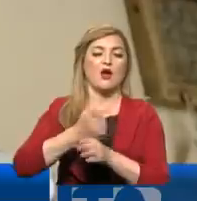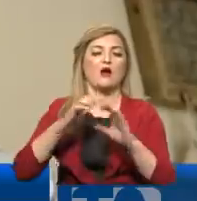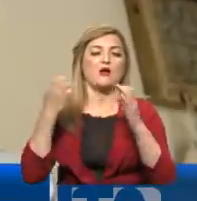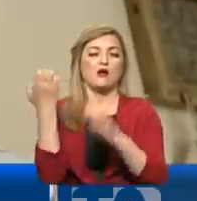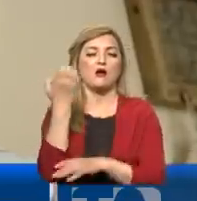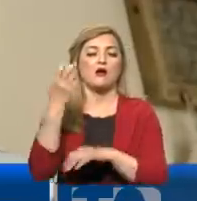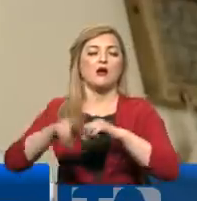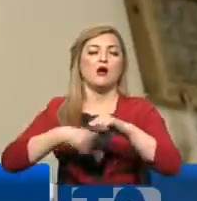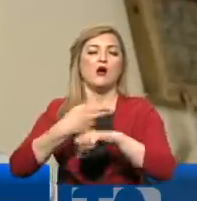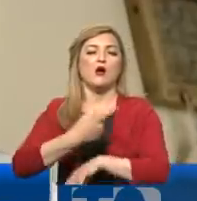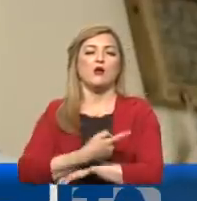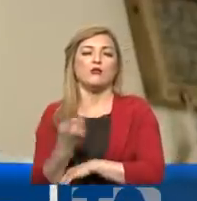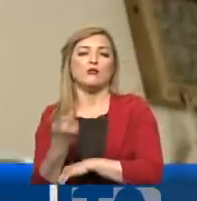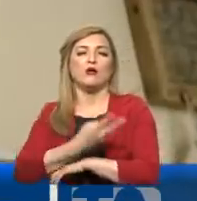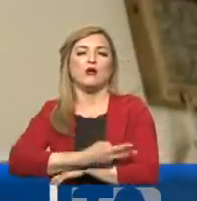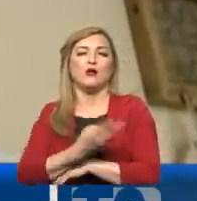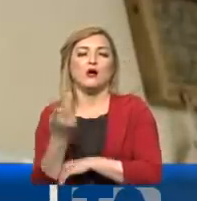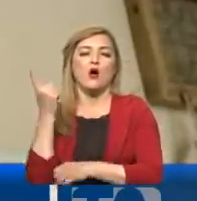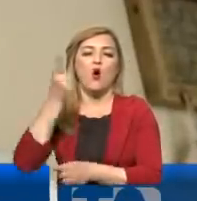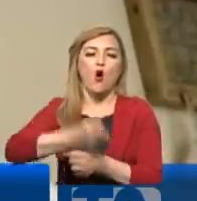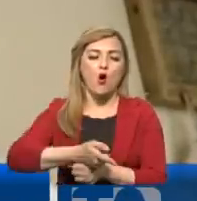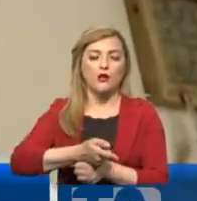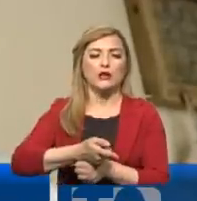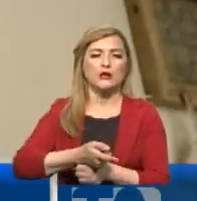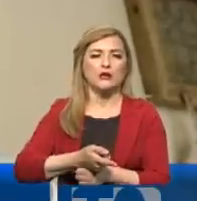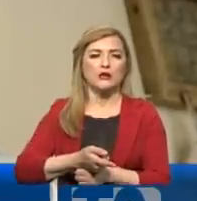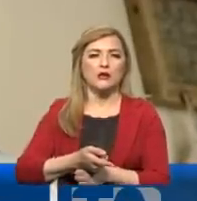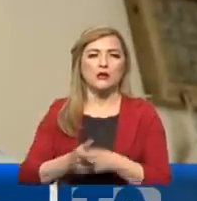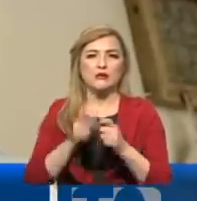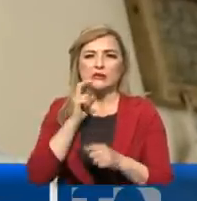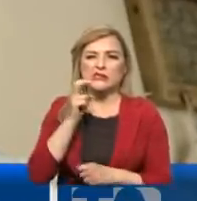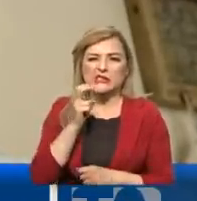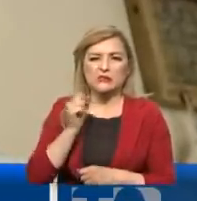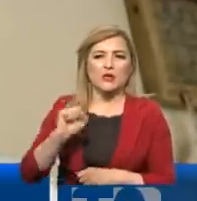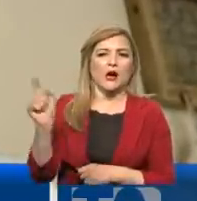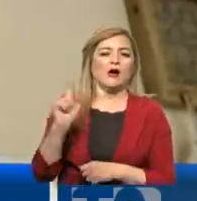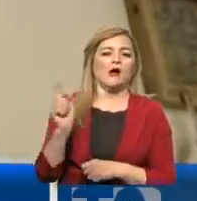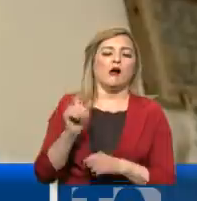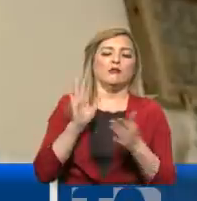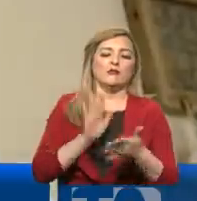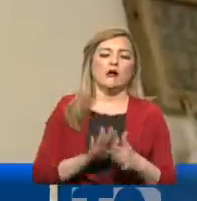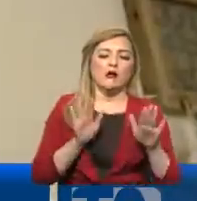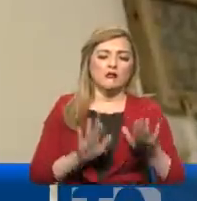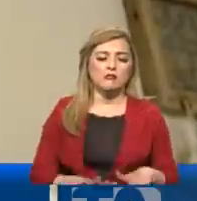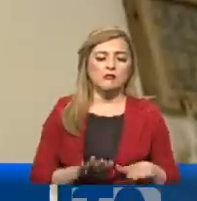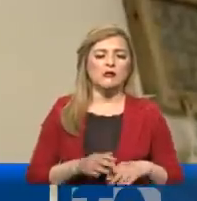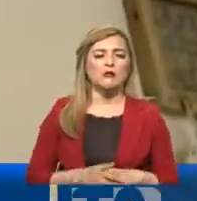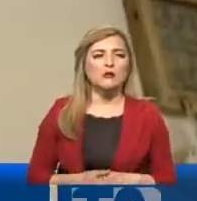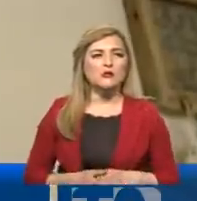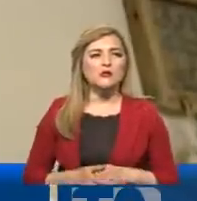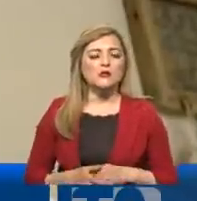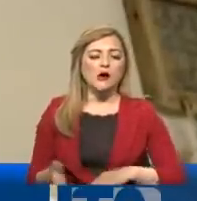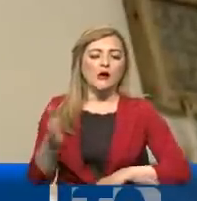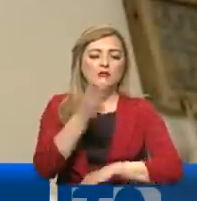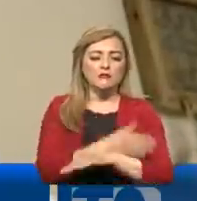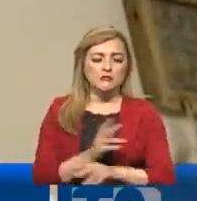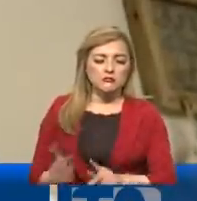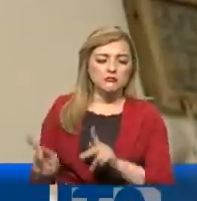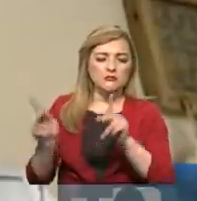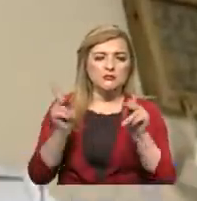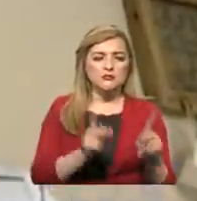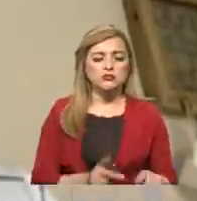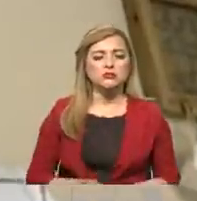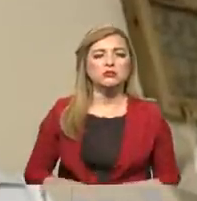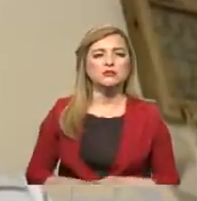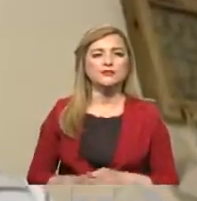día o 2 días antes, lo cual afecta totalmente al sector turístico, porque el turista, para tomar la decisión de salir, la toma